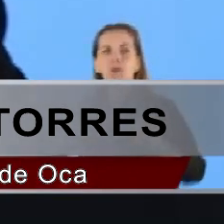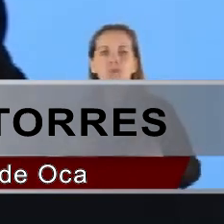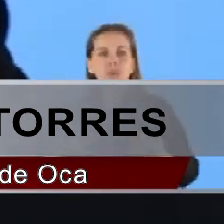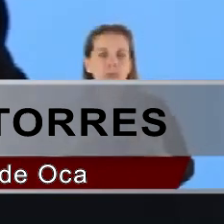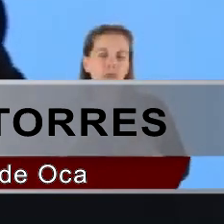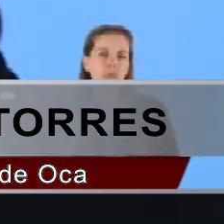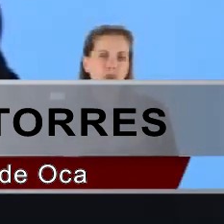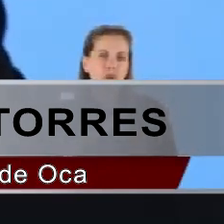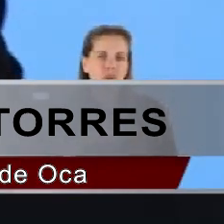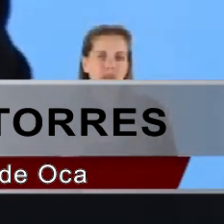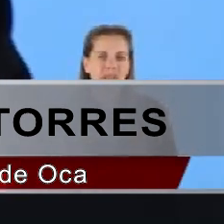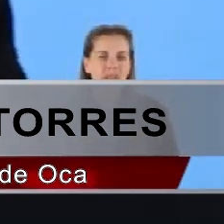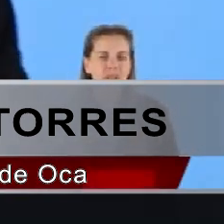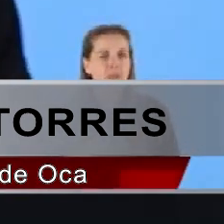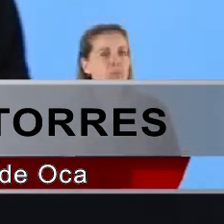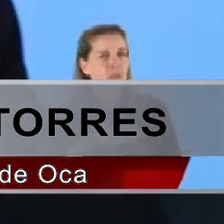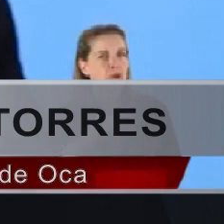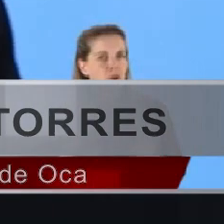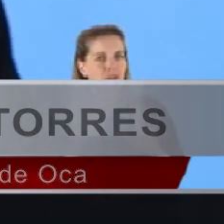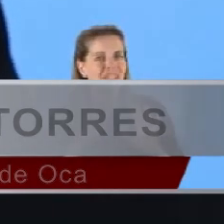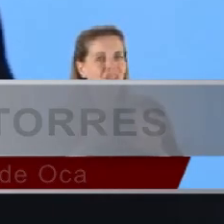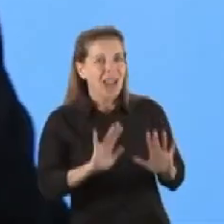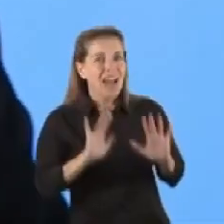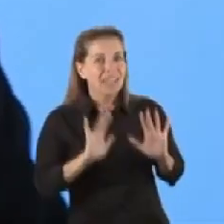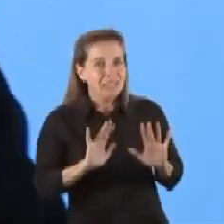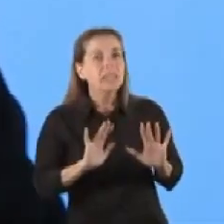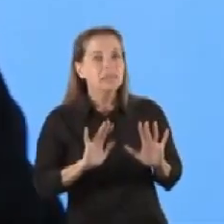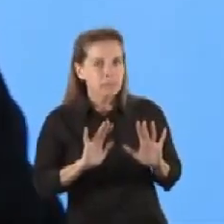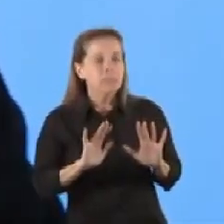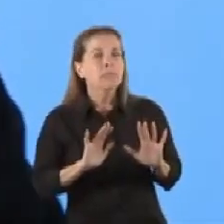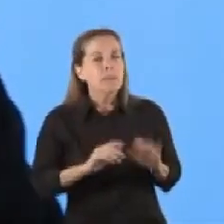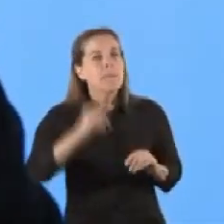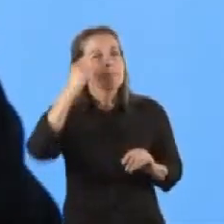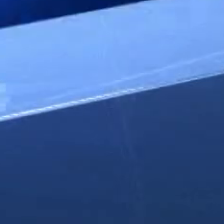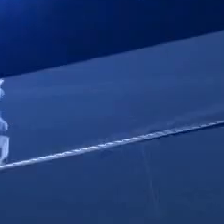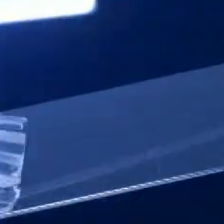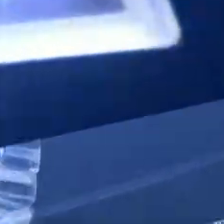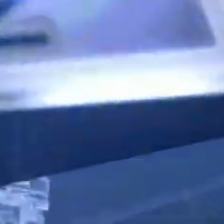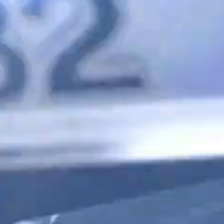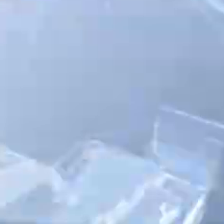en que de este modo estamos haciendo una Argentina mejor.